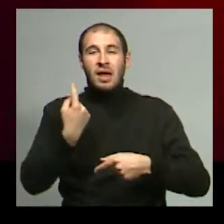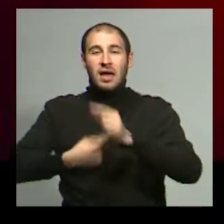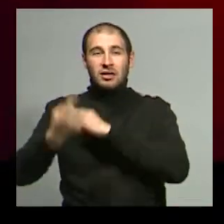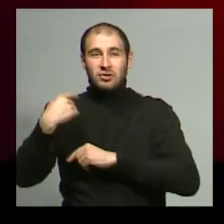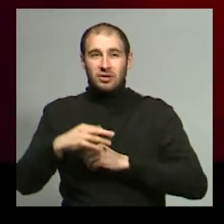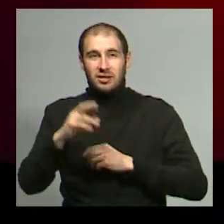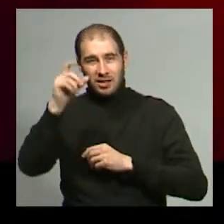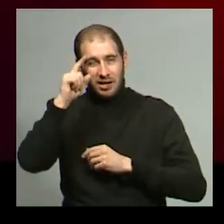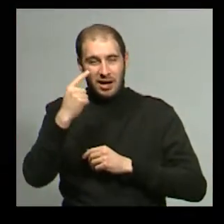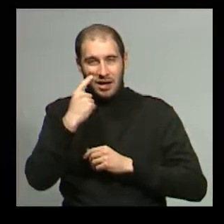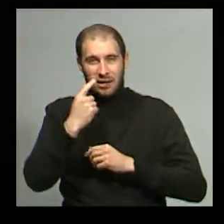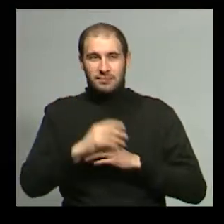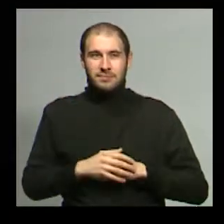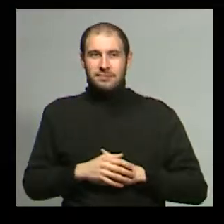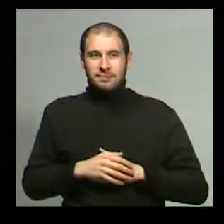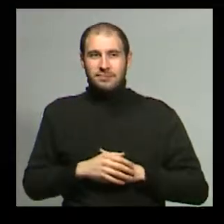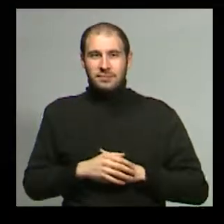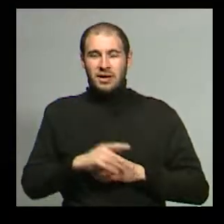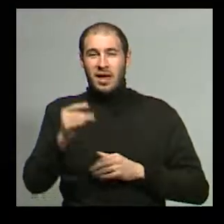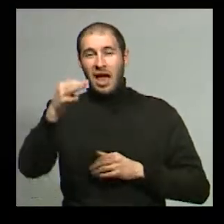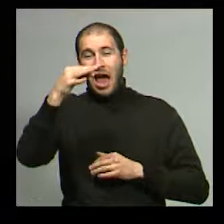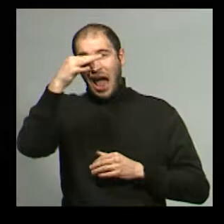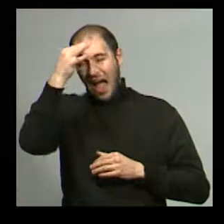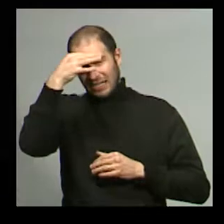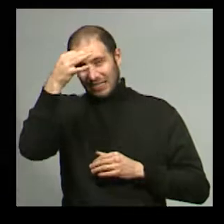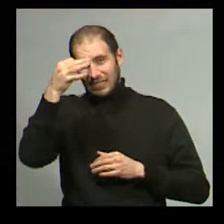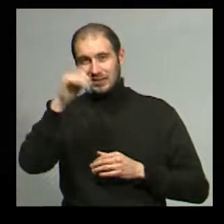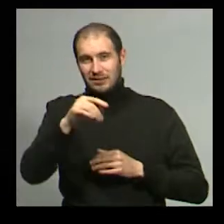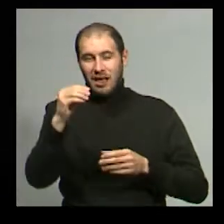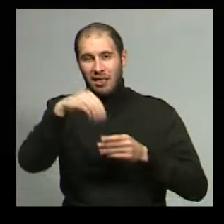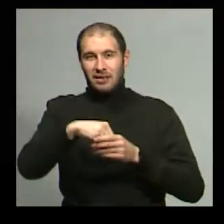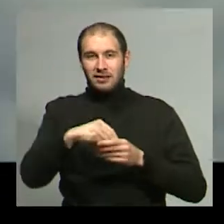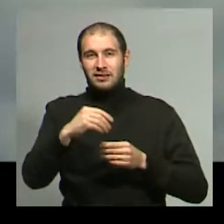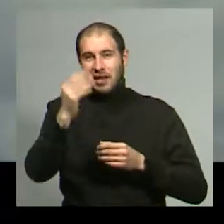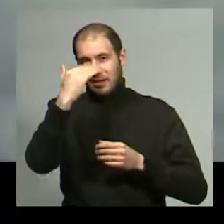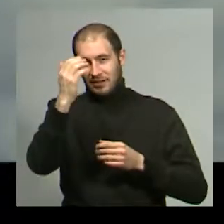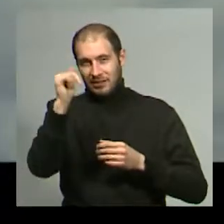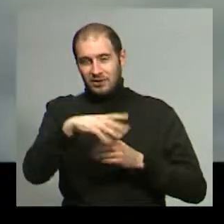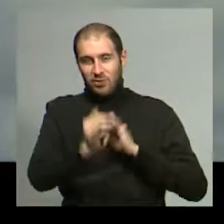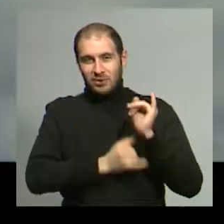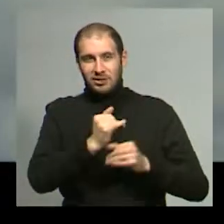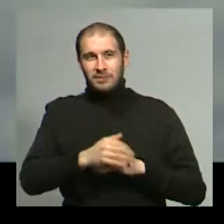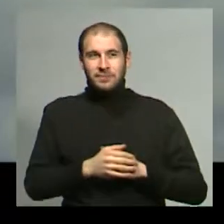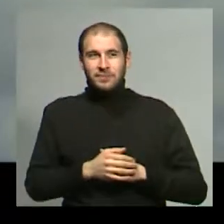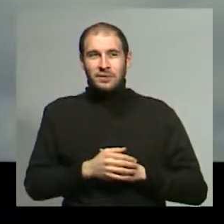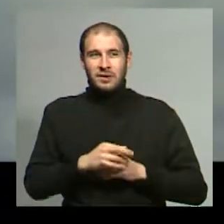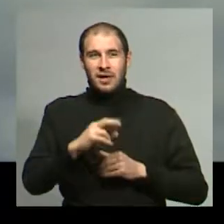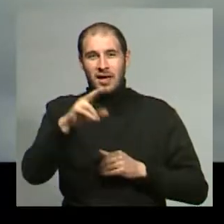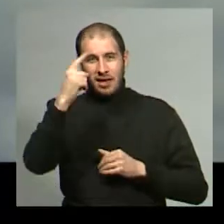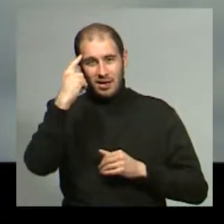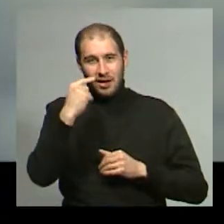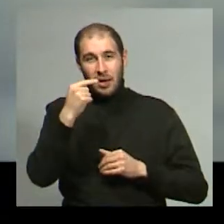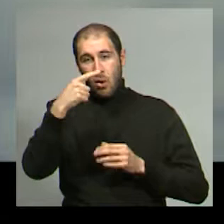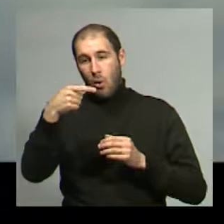de Rey, que es la actriz encarnada por la actriz Daisy Ridley. Y se dice que, bueno, Rey, en el